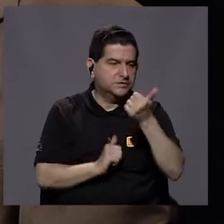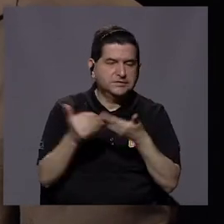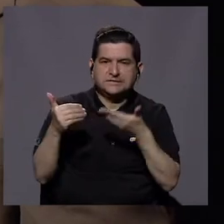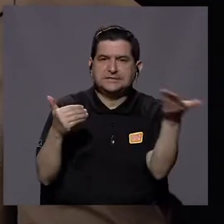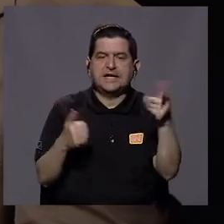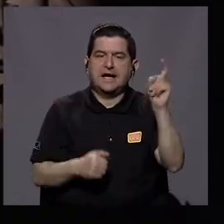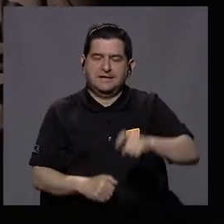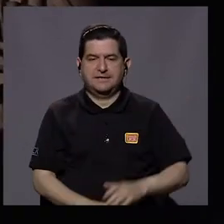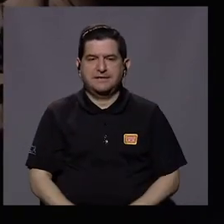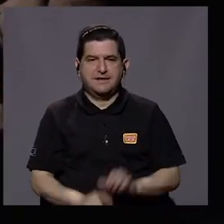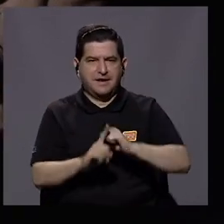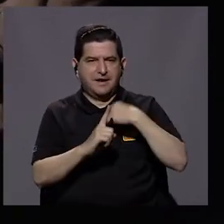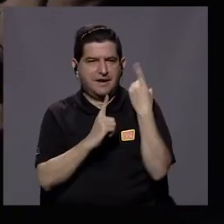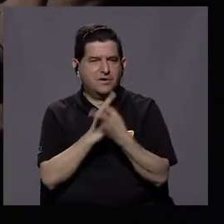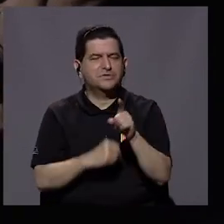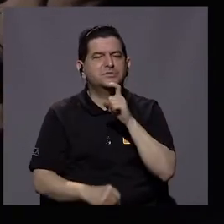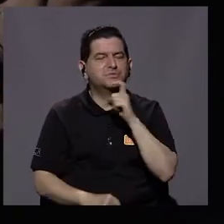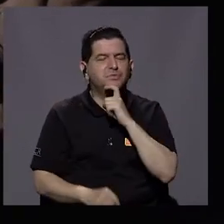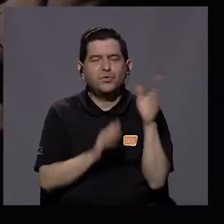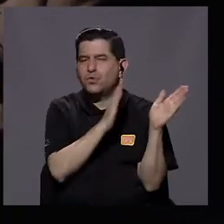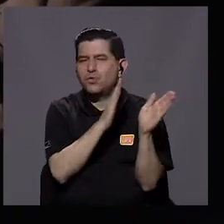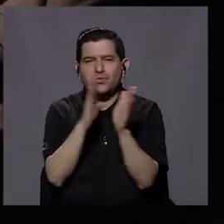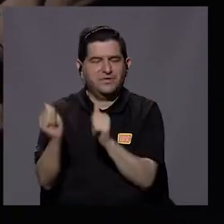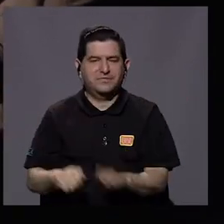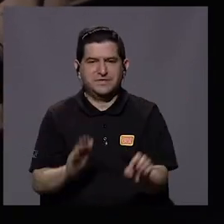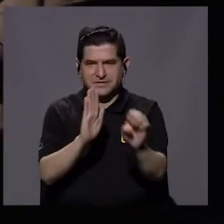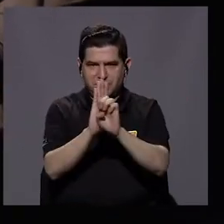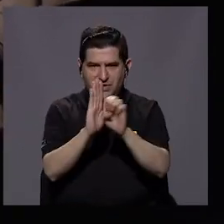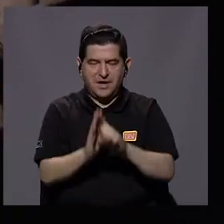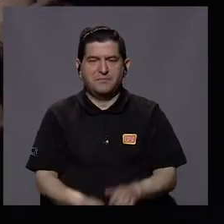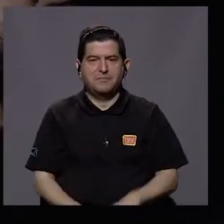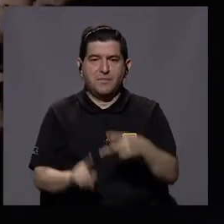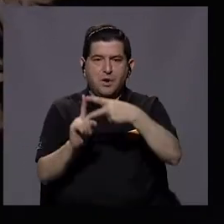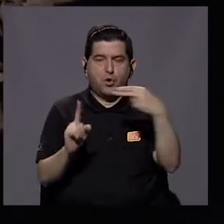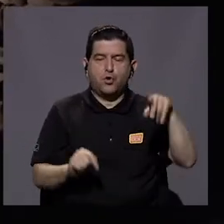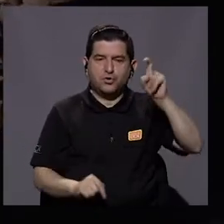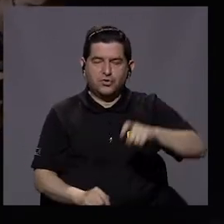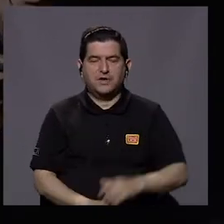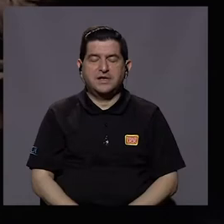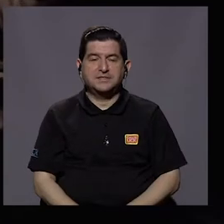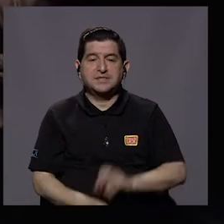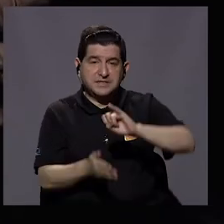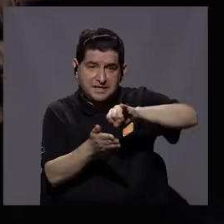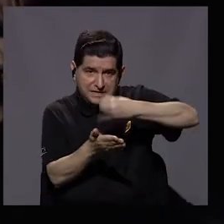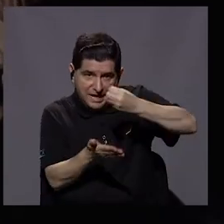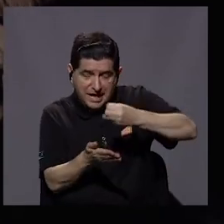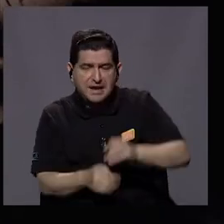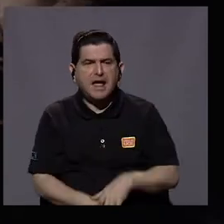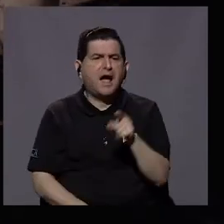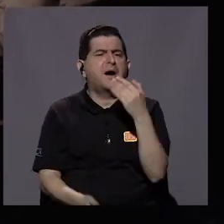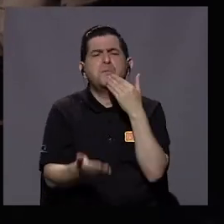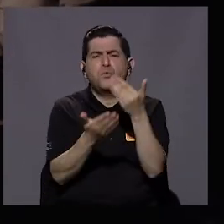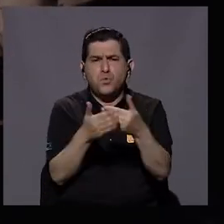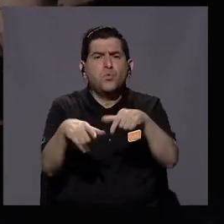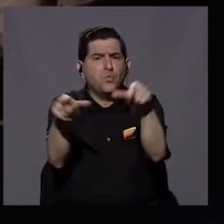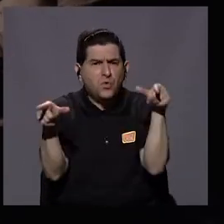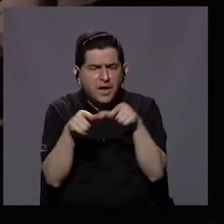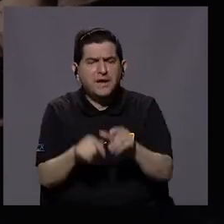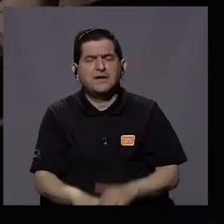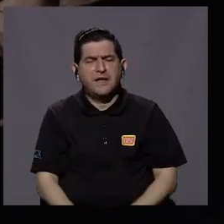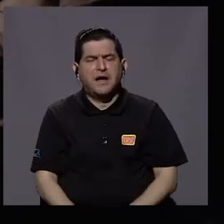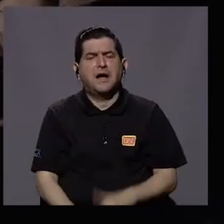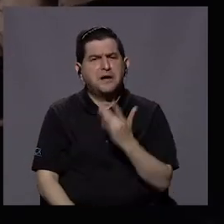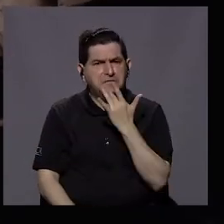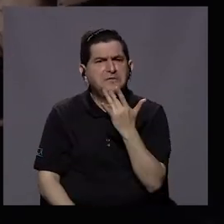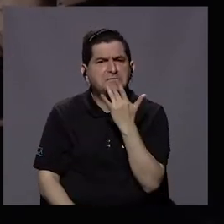cosas. Esta sociedad es muy difícil de organizar. Un ejemplo, un hotel necesita una jalea, le dice a las señoras, esta jalea es buenísima, es de esta zona, es